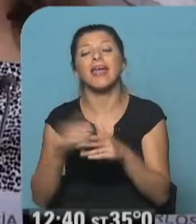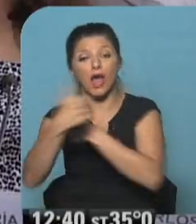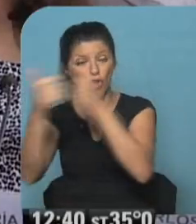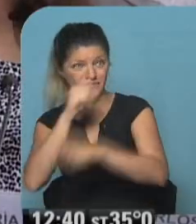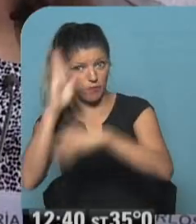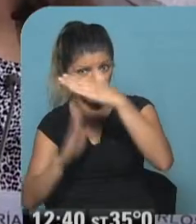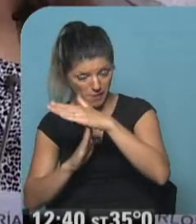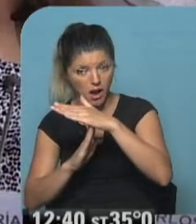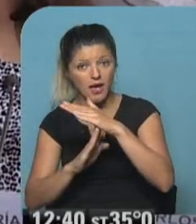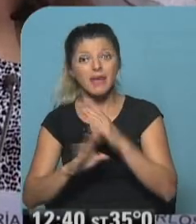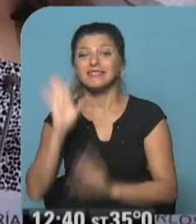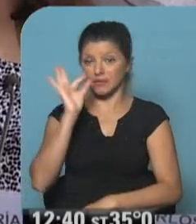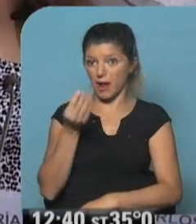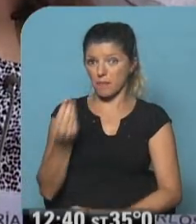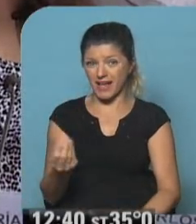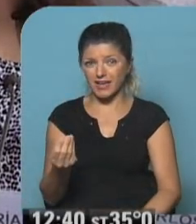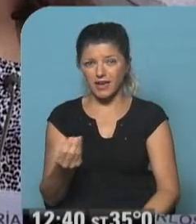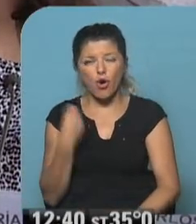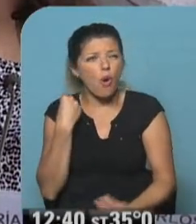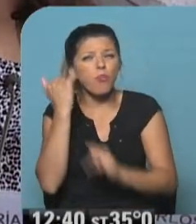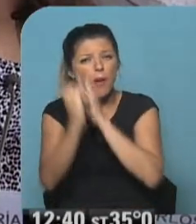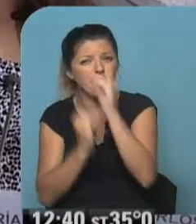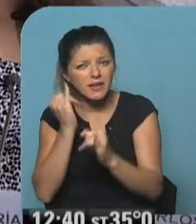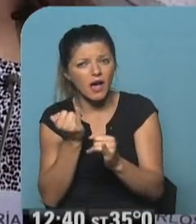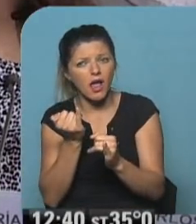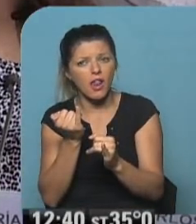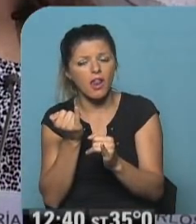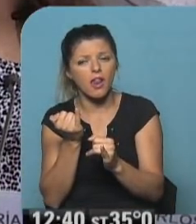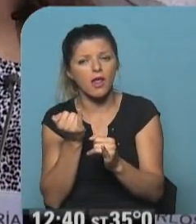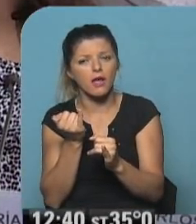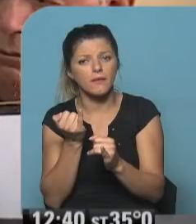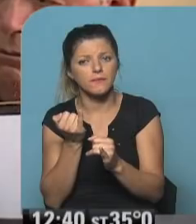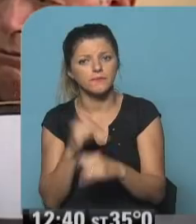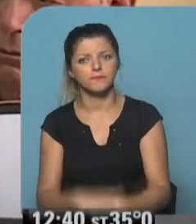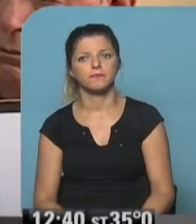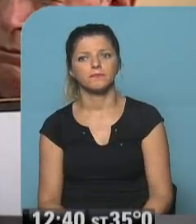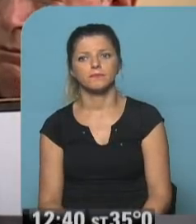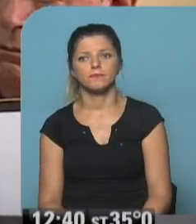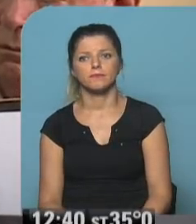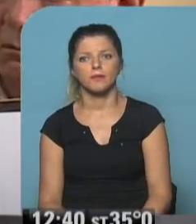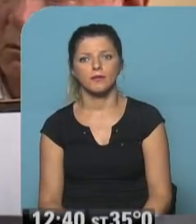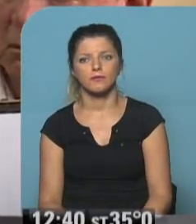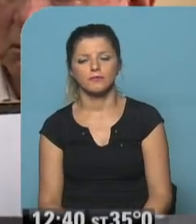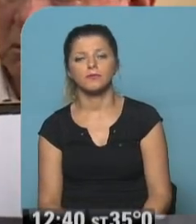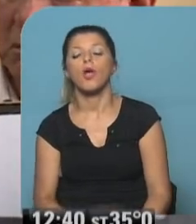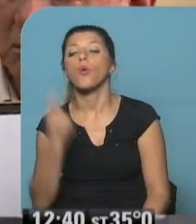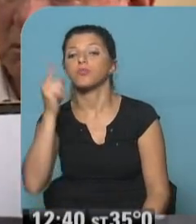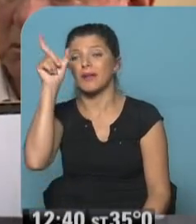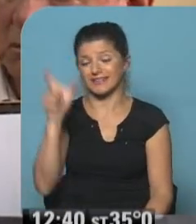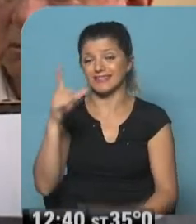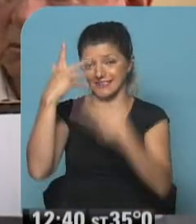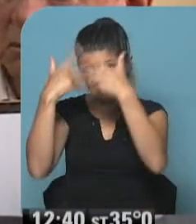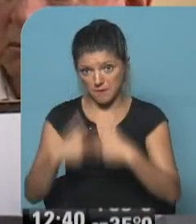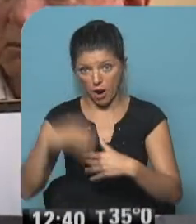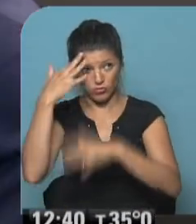sobre si existe una razón que justifique la limitación y la sustracción de un mandato del sistema judicial